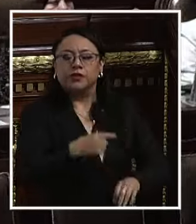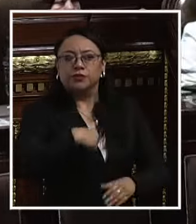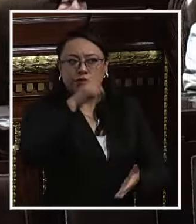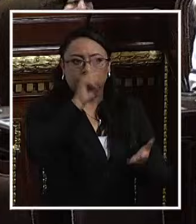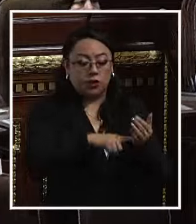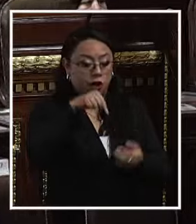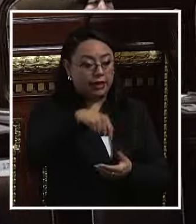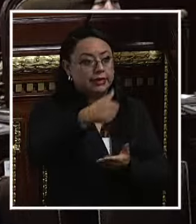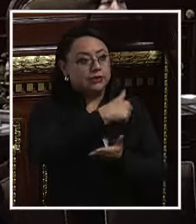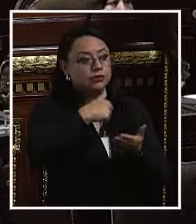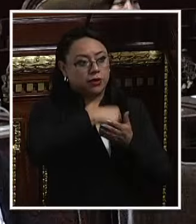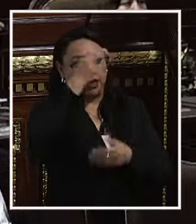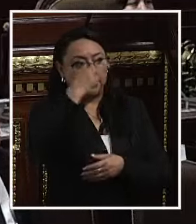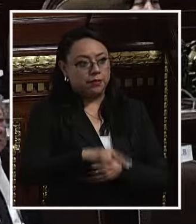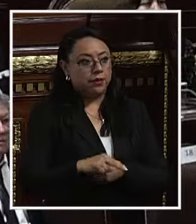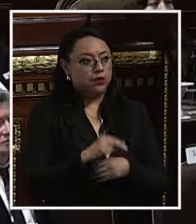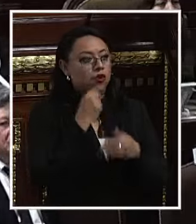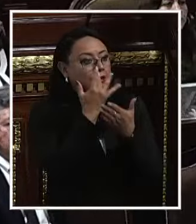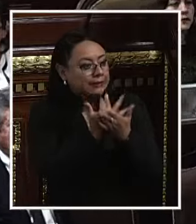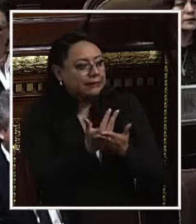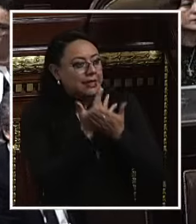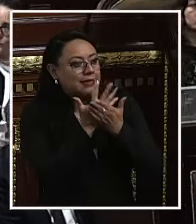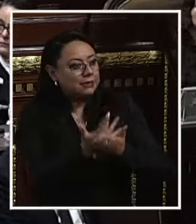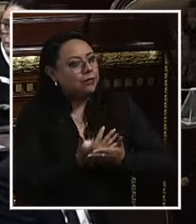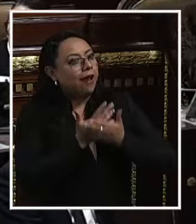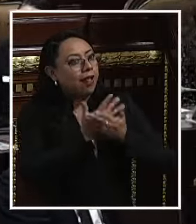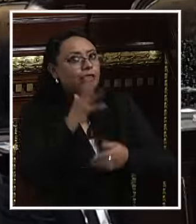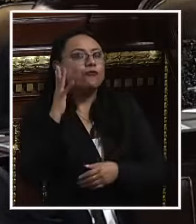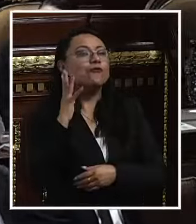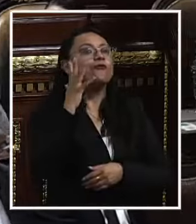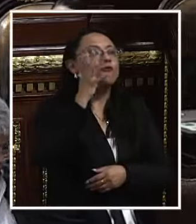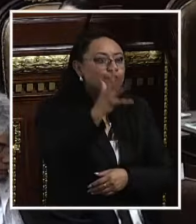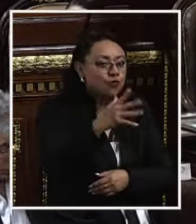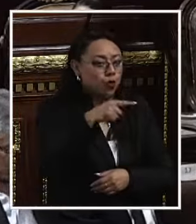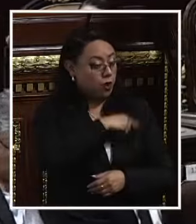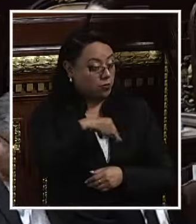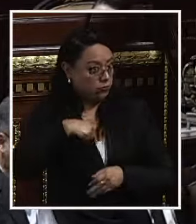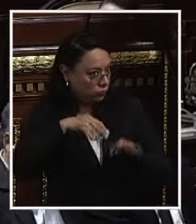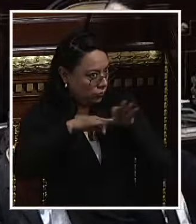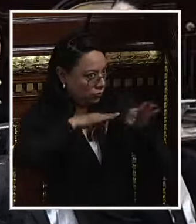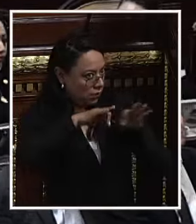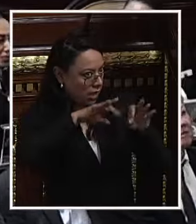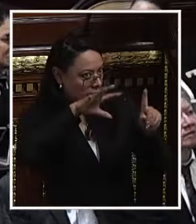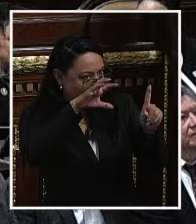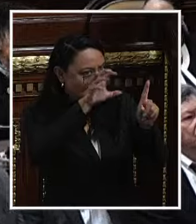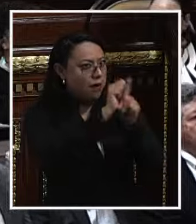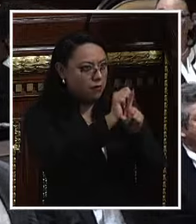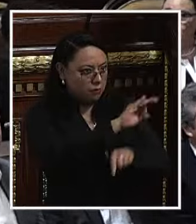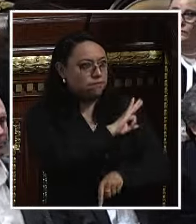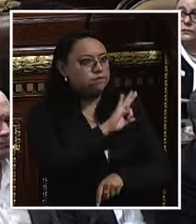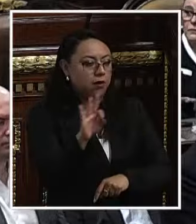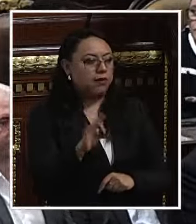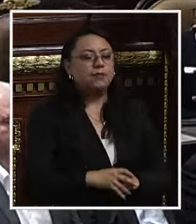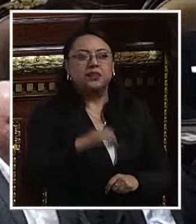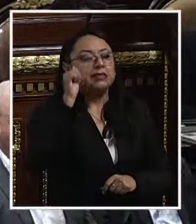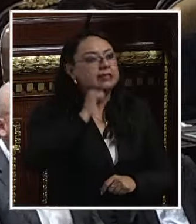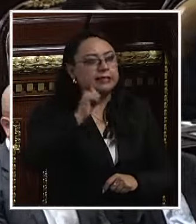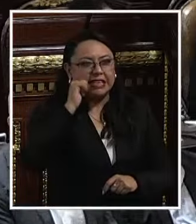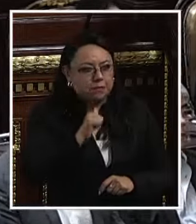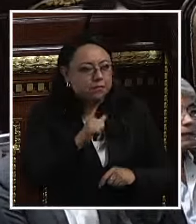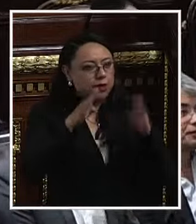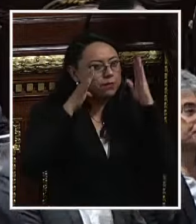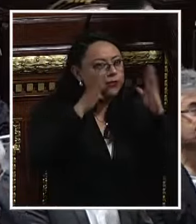espera que los frutos de nuestro trabajo se orienten siempre a favor del interés general por encima de